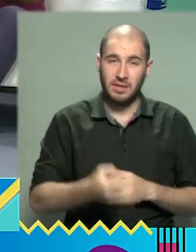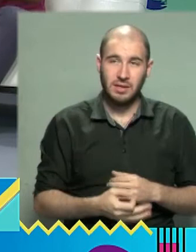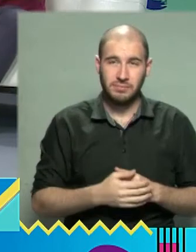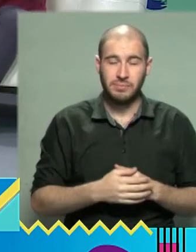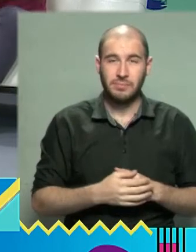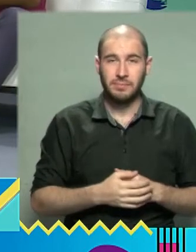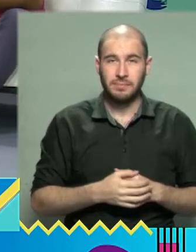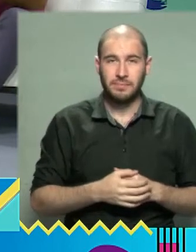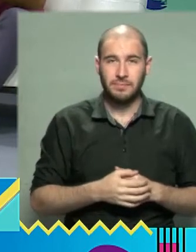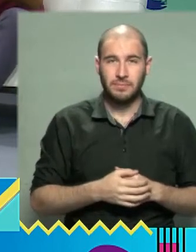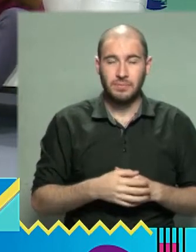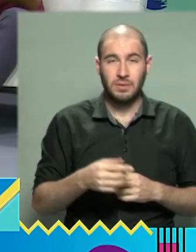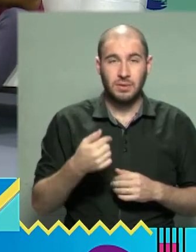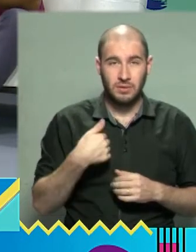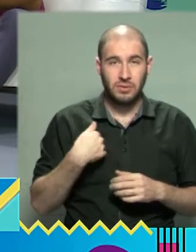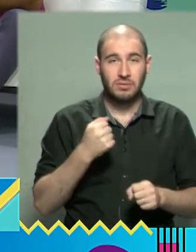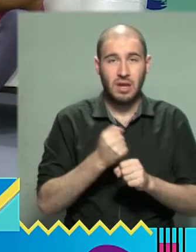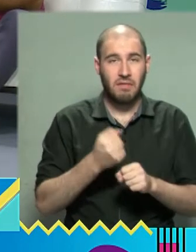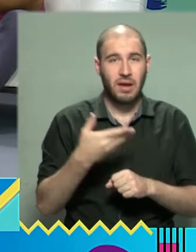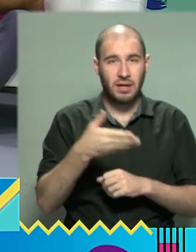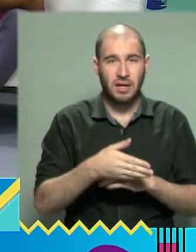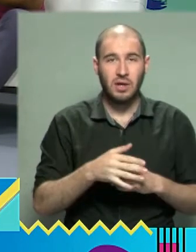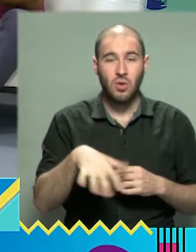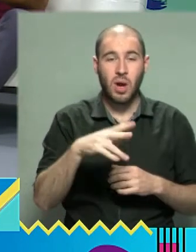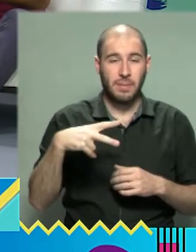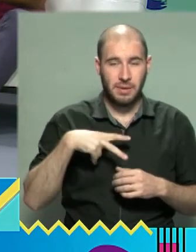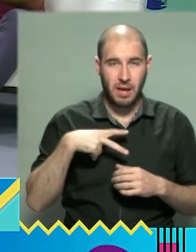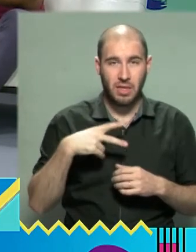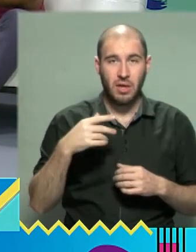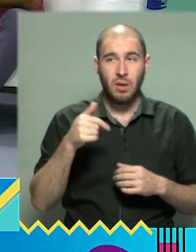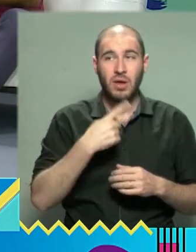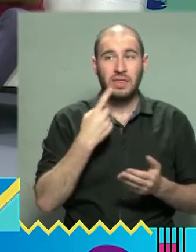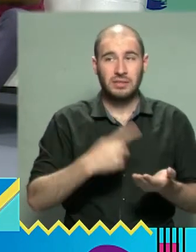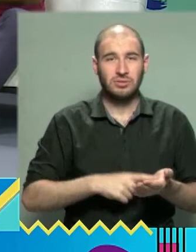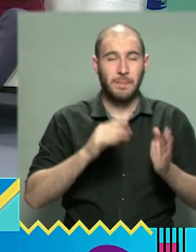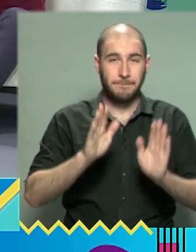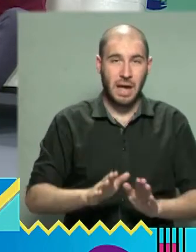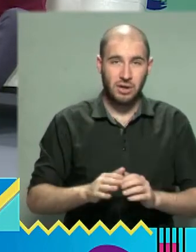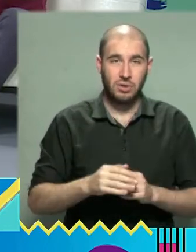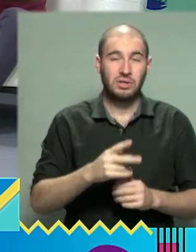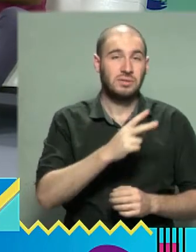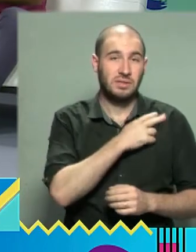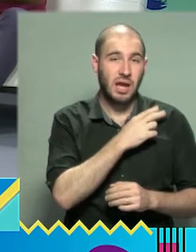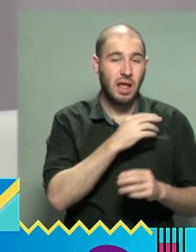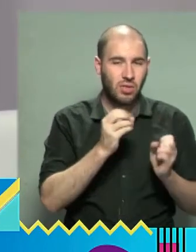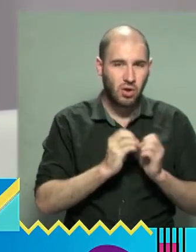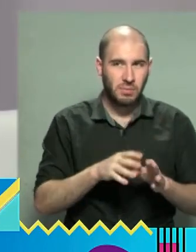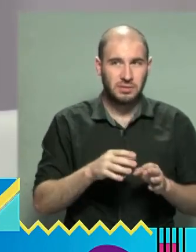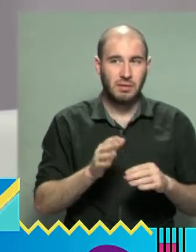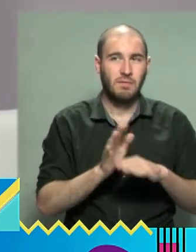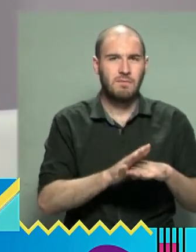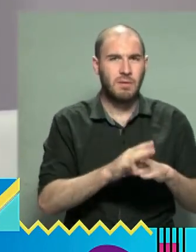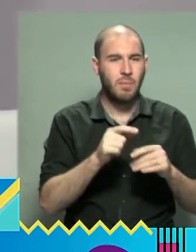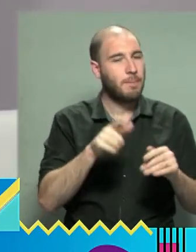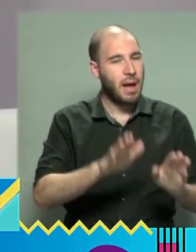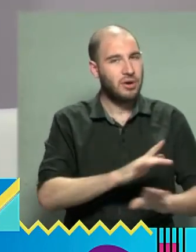más lejos, me ha tocado trabajar en lugares privados y cuando vos querés tomar una medida de fuerza, la patronal empieza a coaccionar para que no